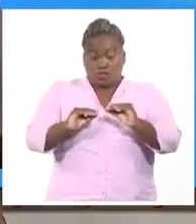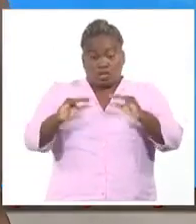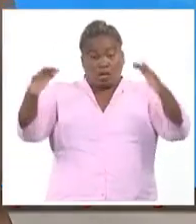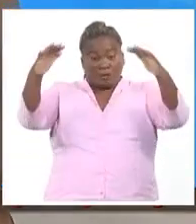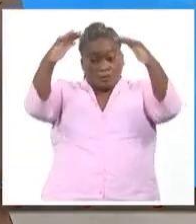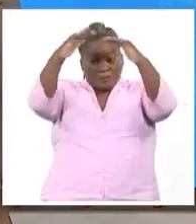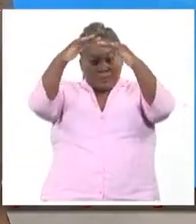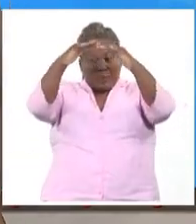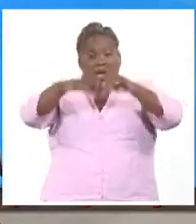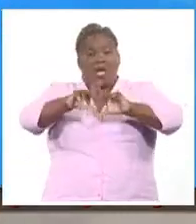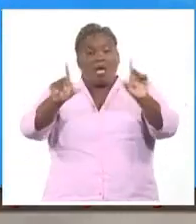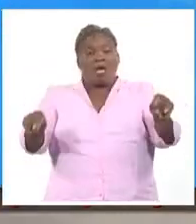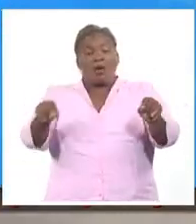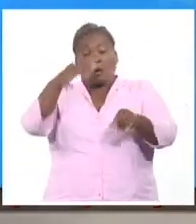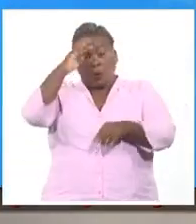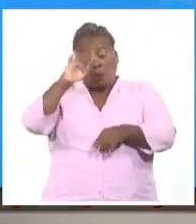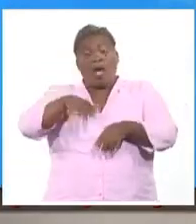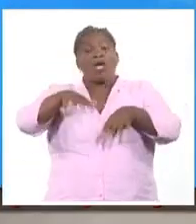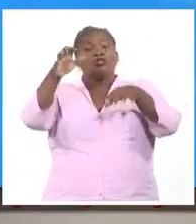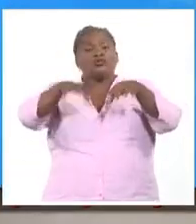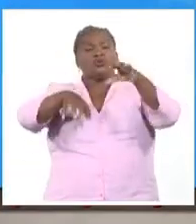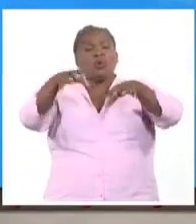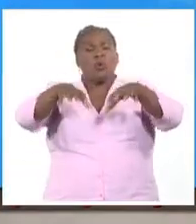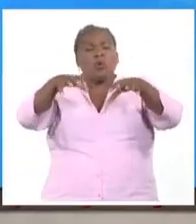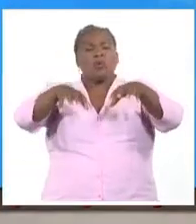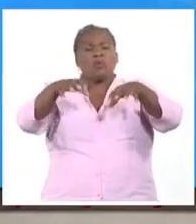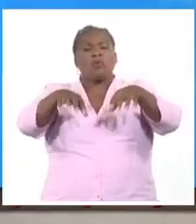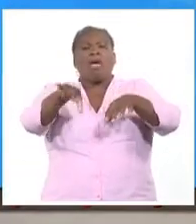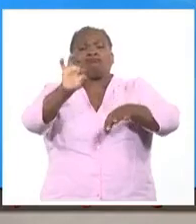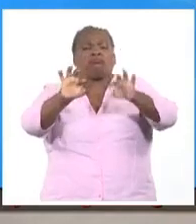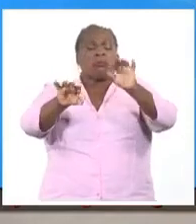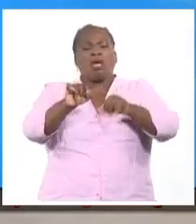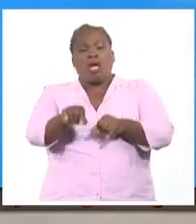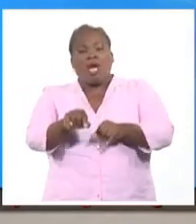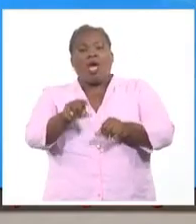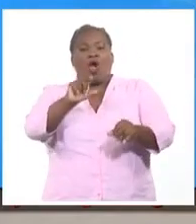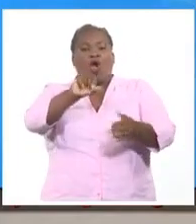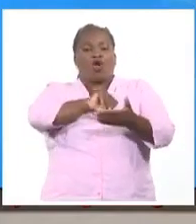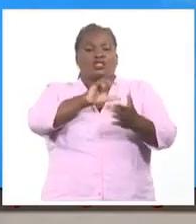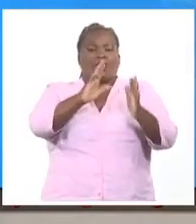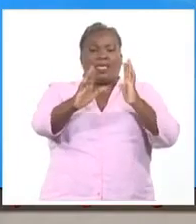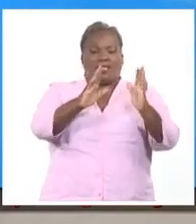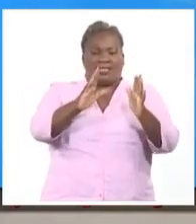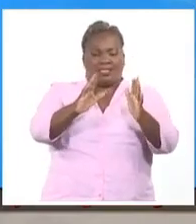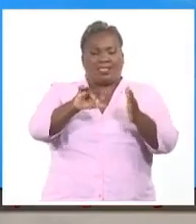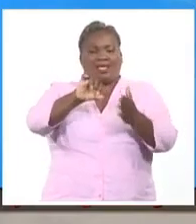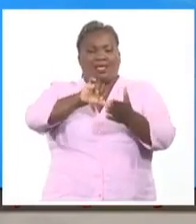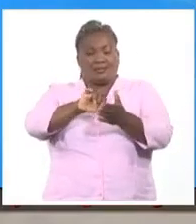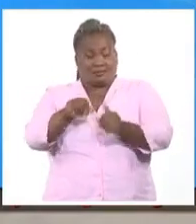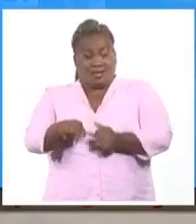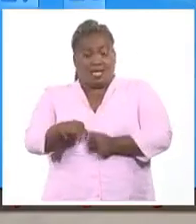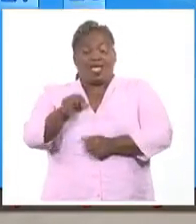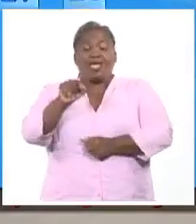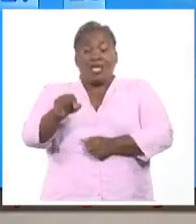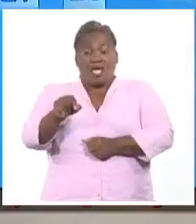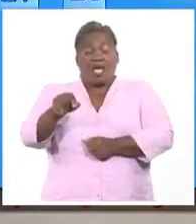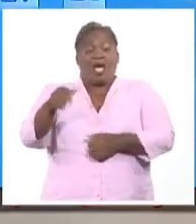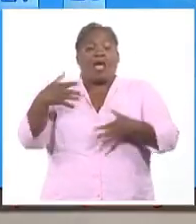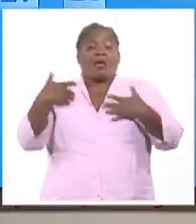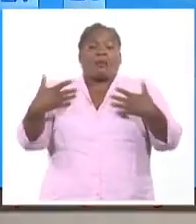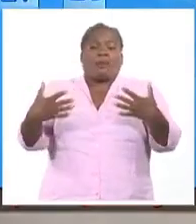del territorio nacional con aisladas lluvias en las primeras horas de la noche, sobre todo en el occidente y centro. El día será cálido, las temperaturas máximas